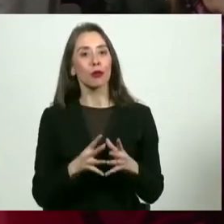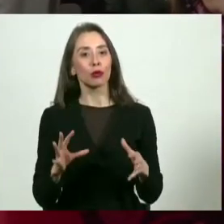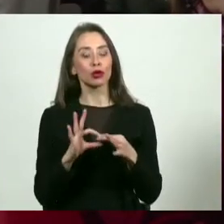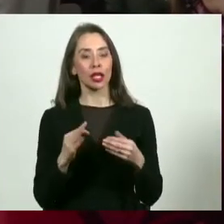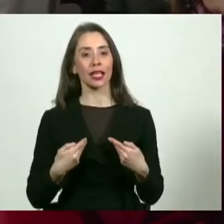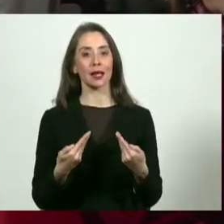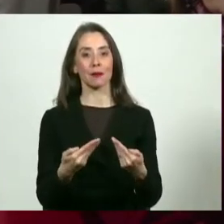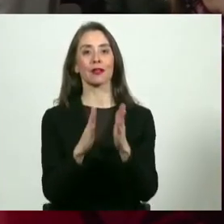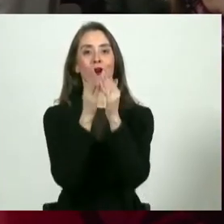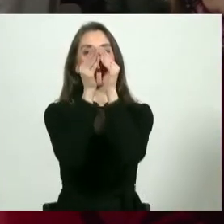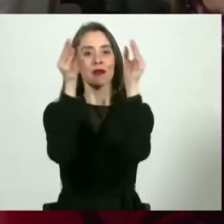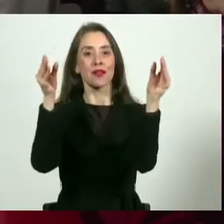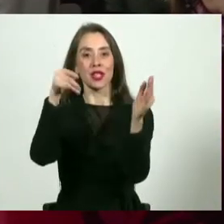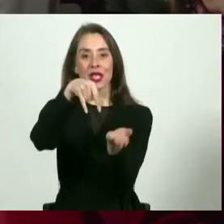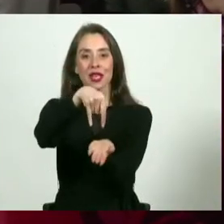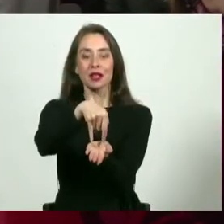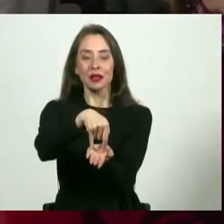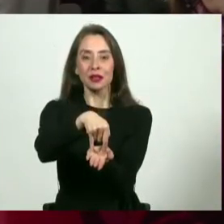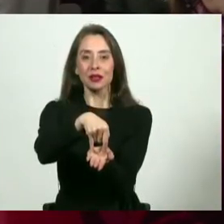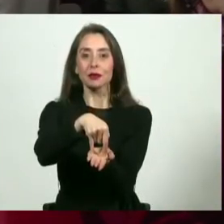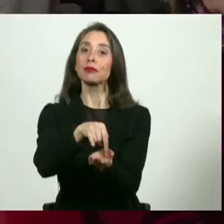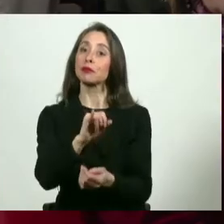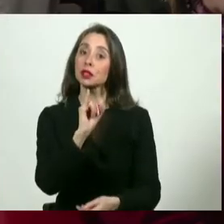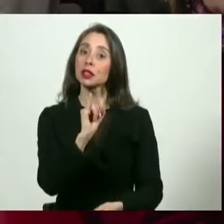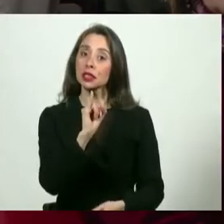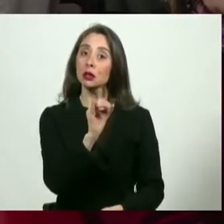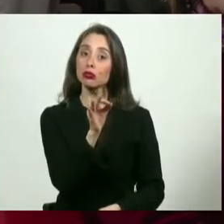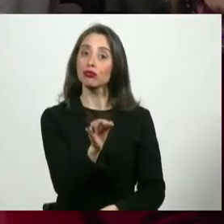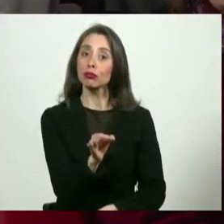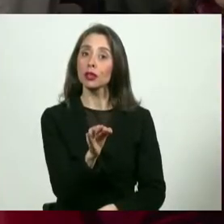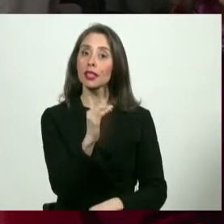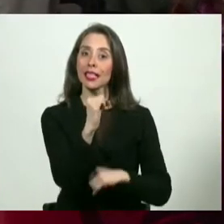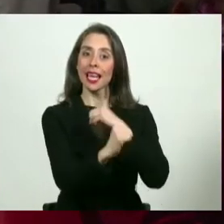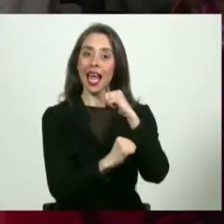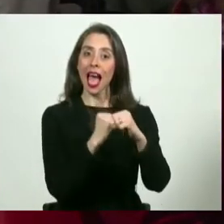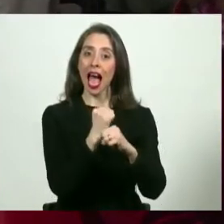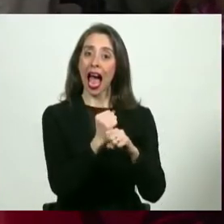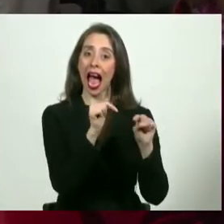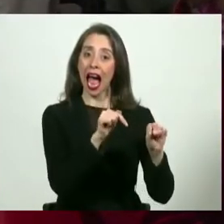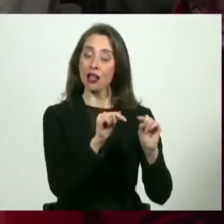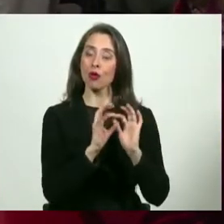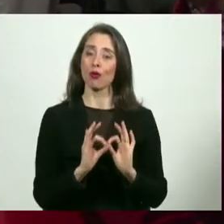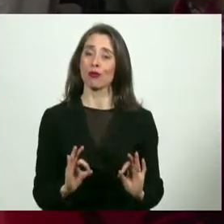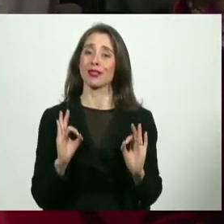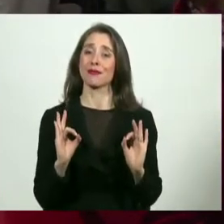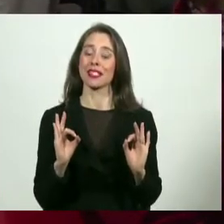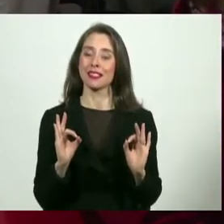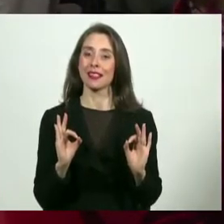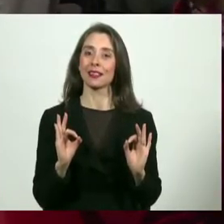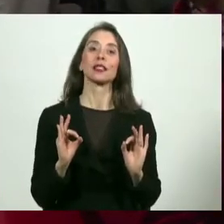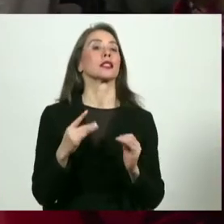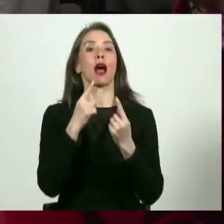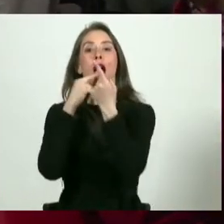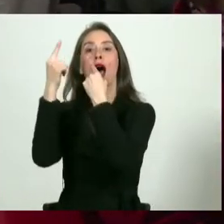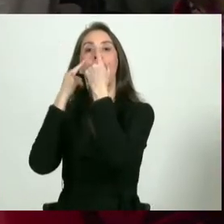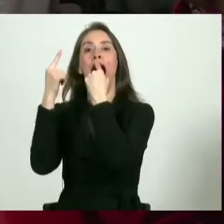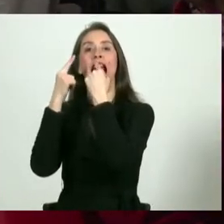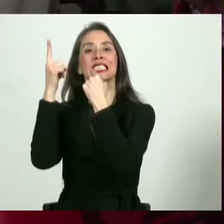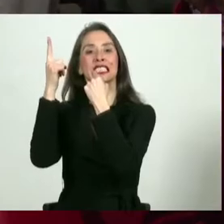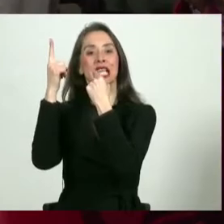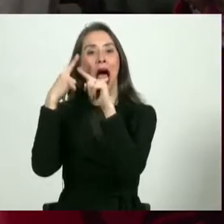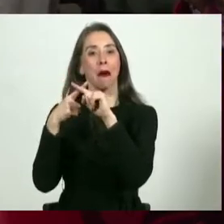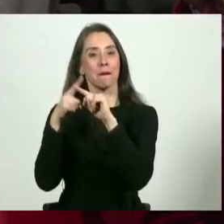de la Biblioteca del Congreso. Sí, efectivamente fue un año especial, ya que se rindió examen a